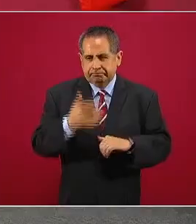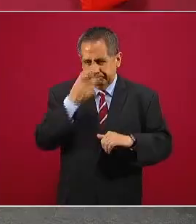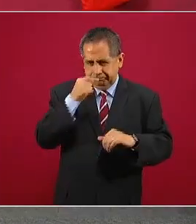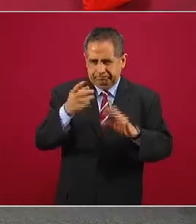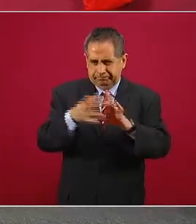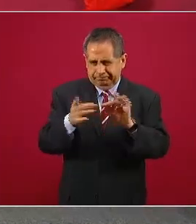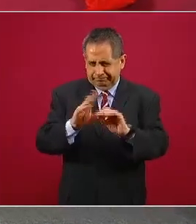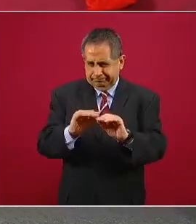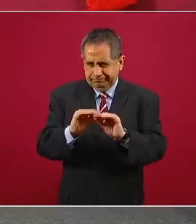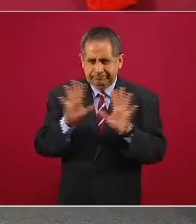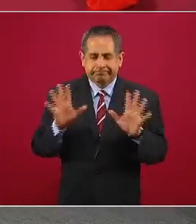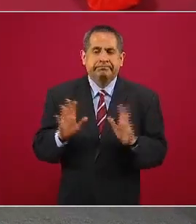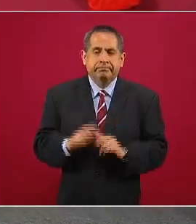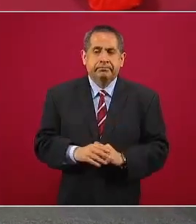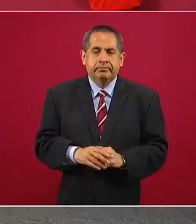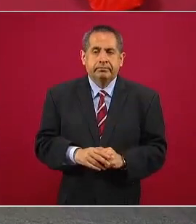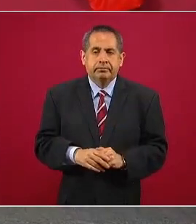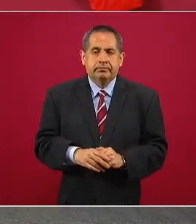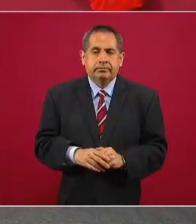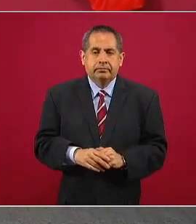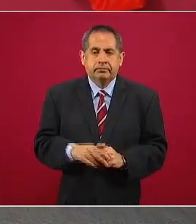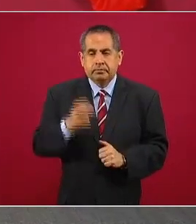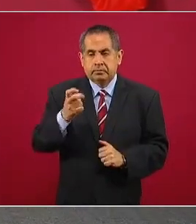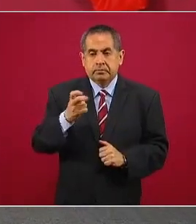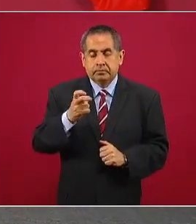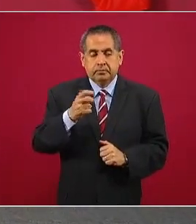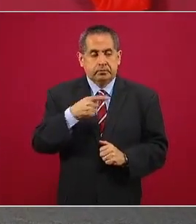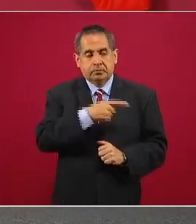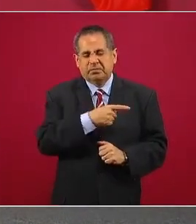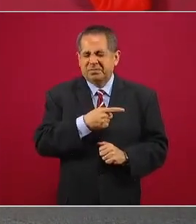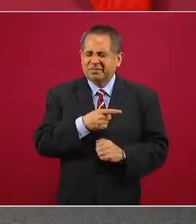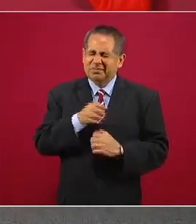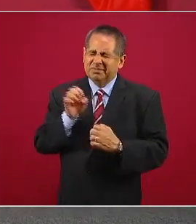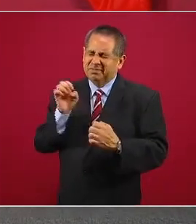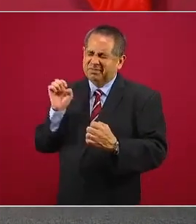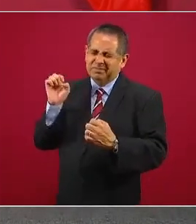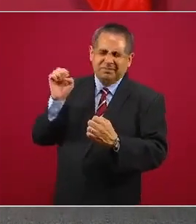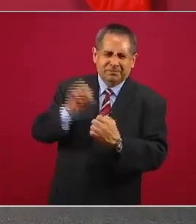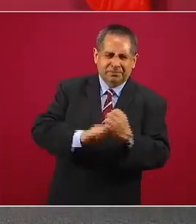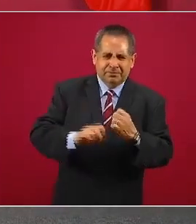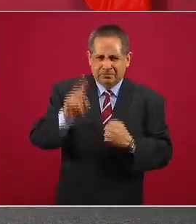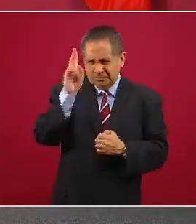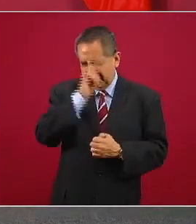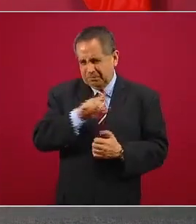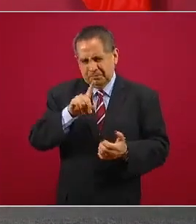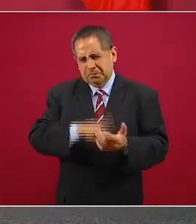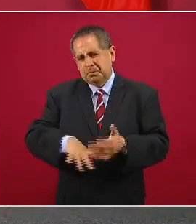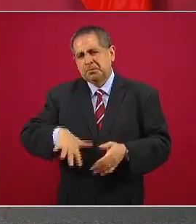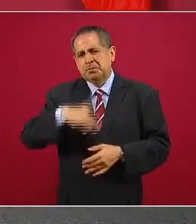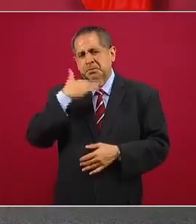esclarecer cosas, porque fue un gran engaño, un gran fraude la llamada